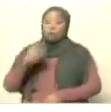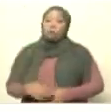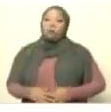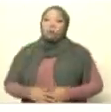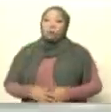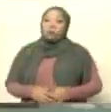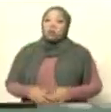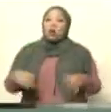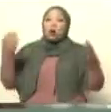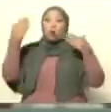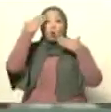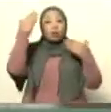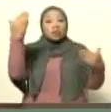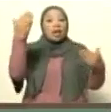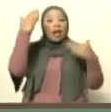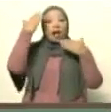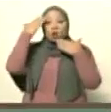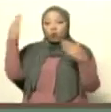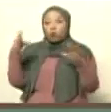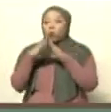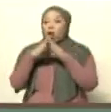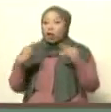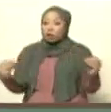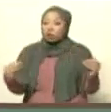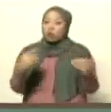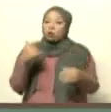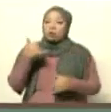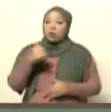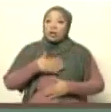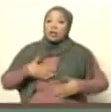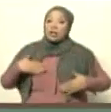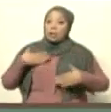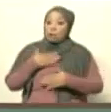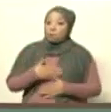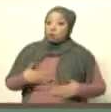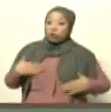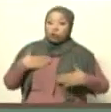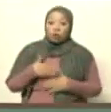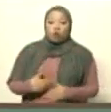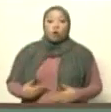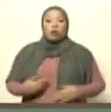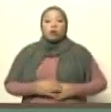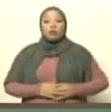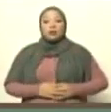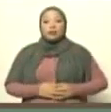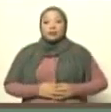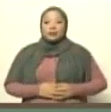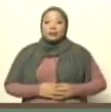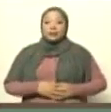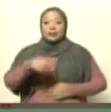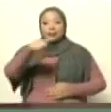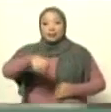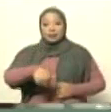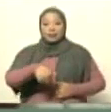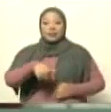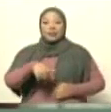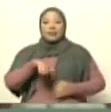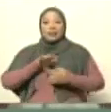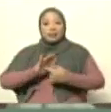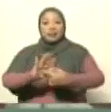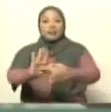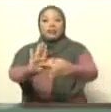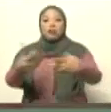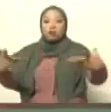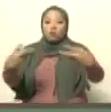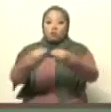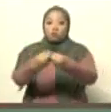Reciban un gran saludo a los compañeros del Frente Sandinista de Liberación Nacional, compañeros que están, forman